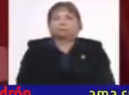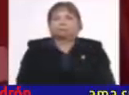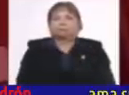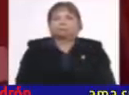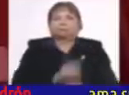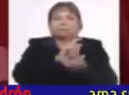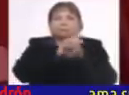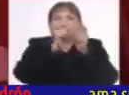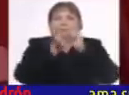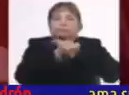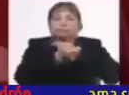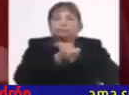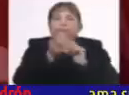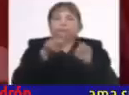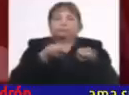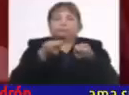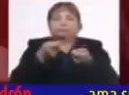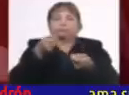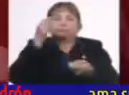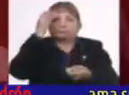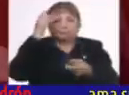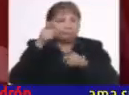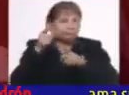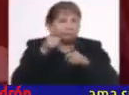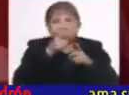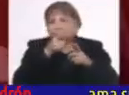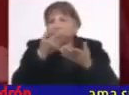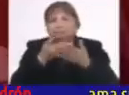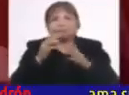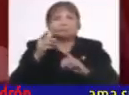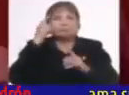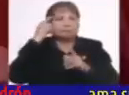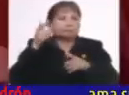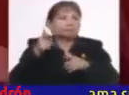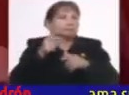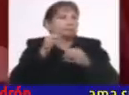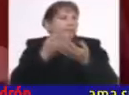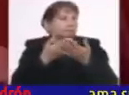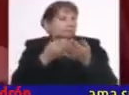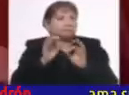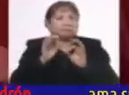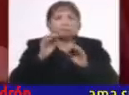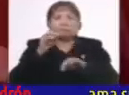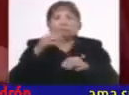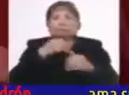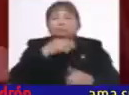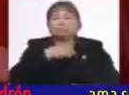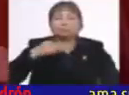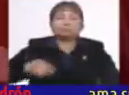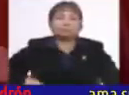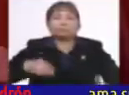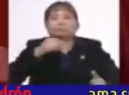cambios en el manejo de la inteligencia policial y de la inteligencia del ministerio del interior